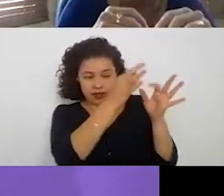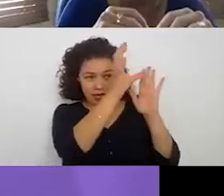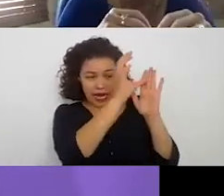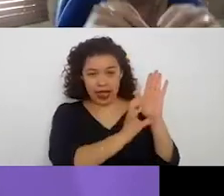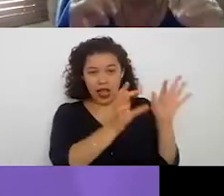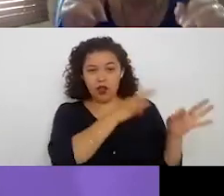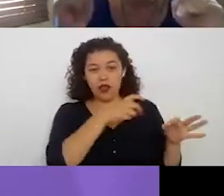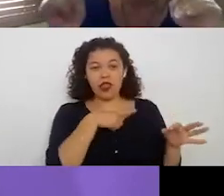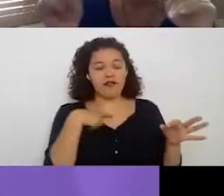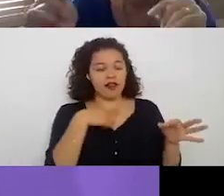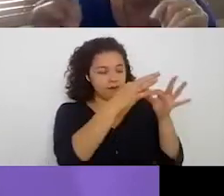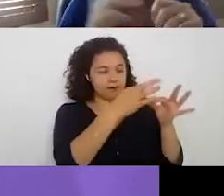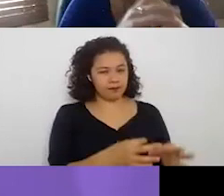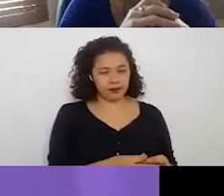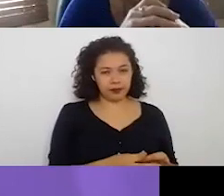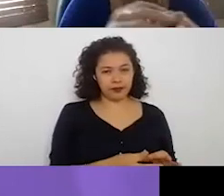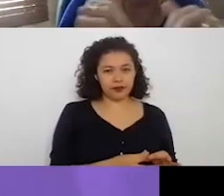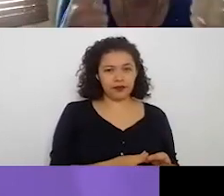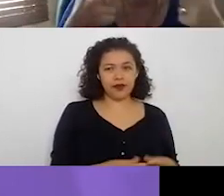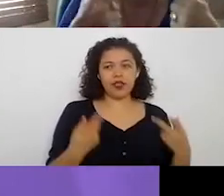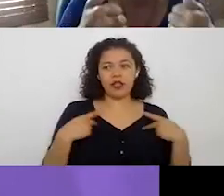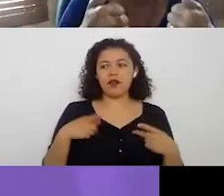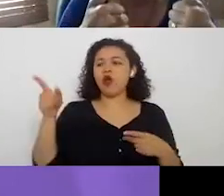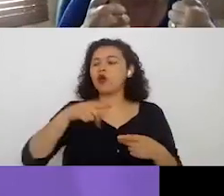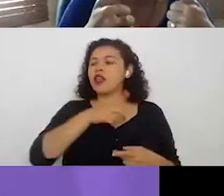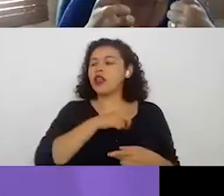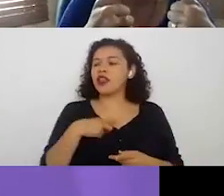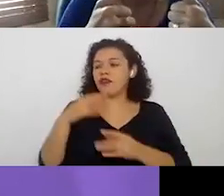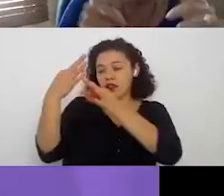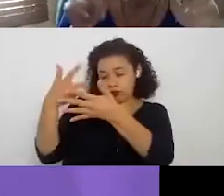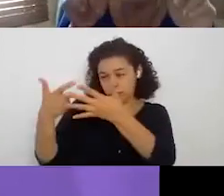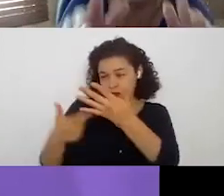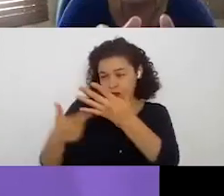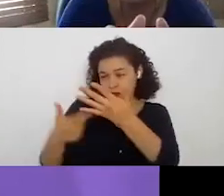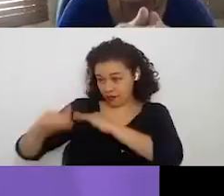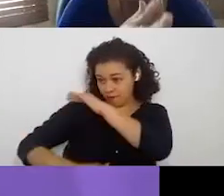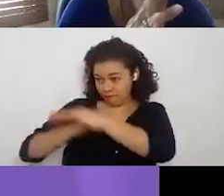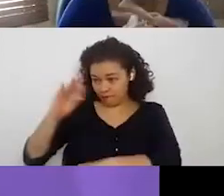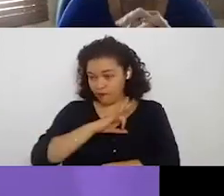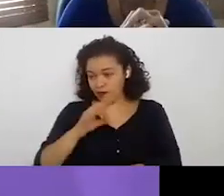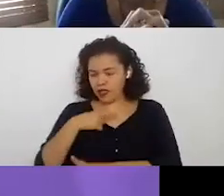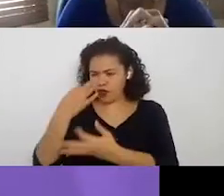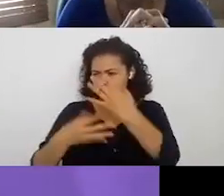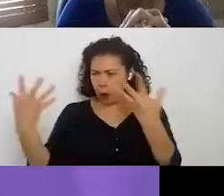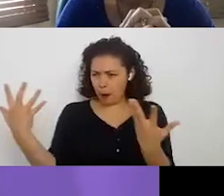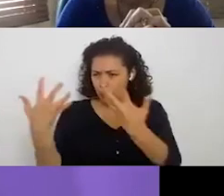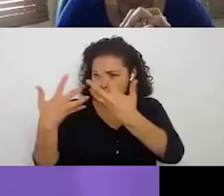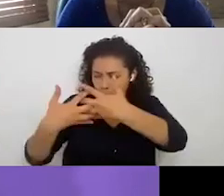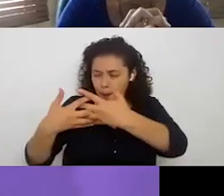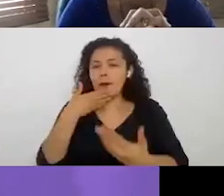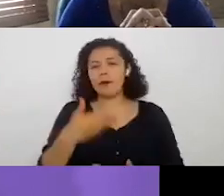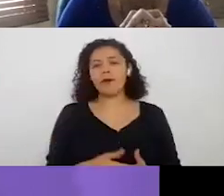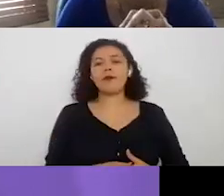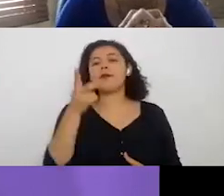hacer que la contabilidad del contador sea exitosa y alineada. ¿Sí? Entonces es